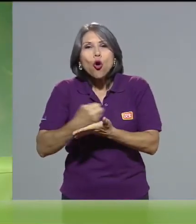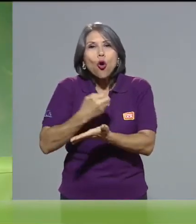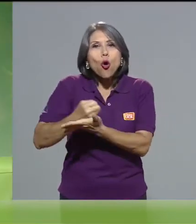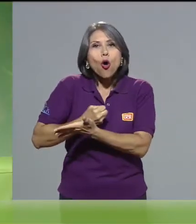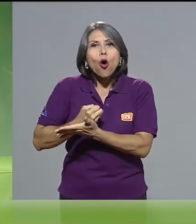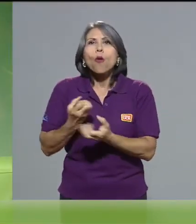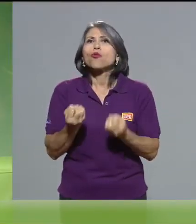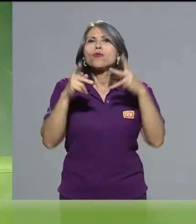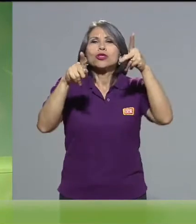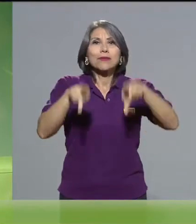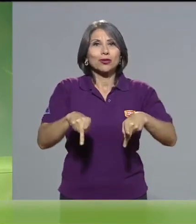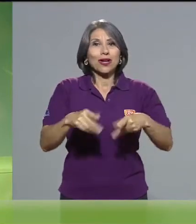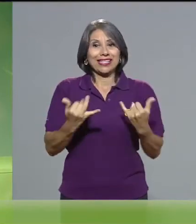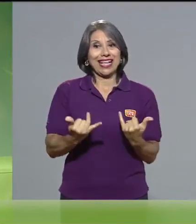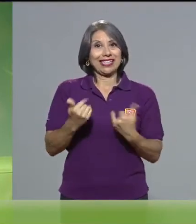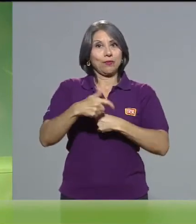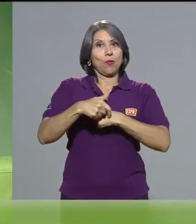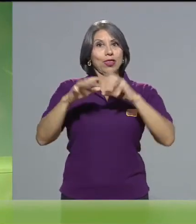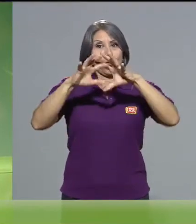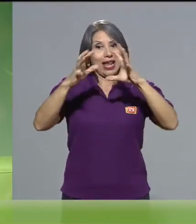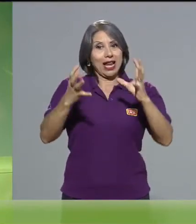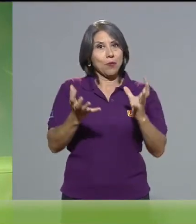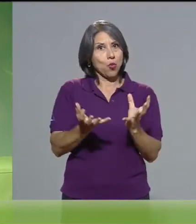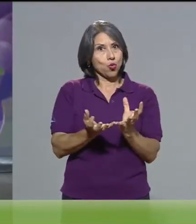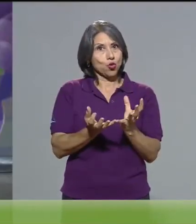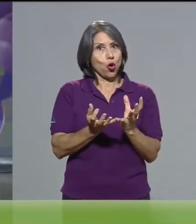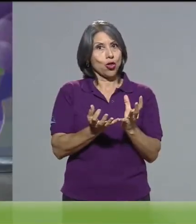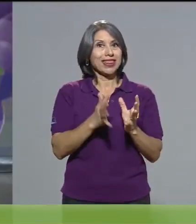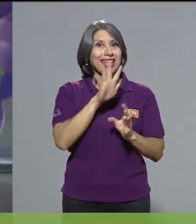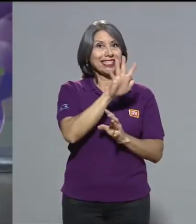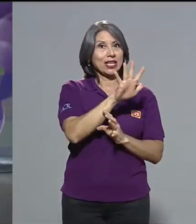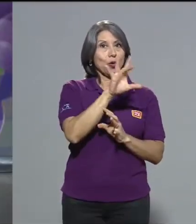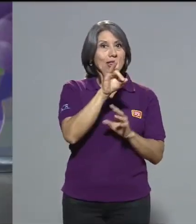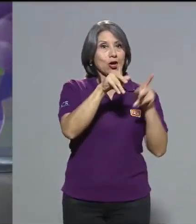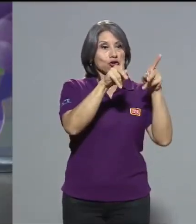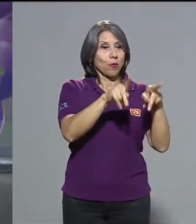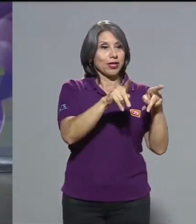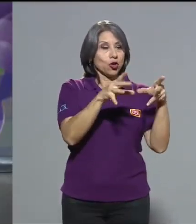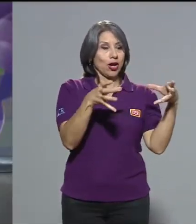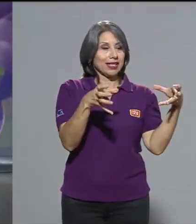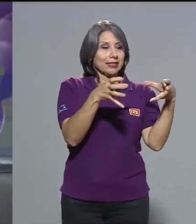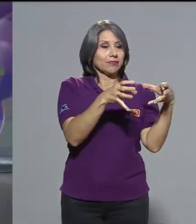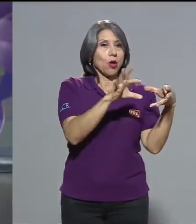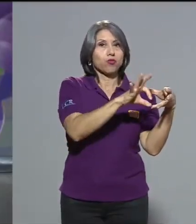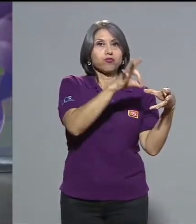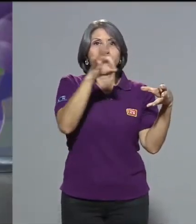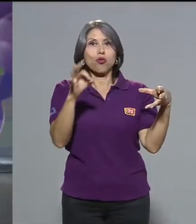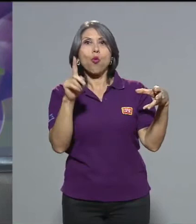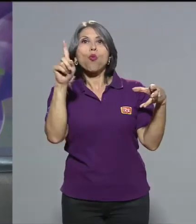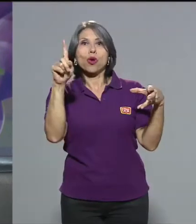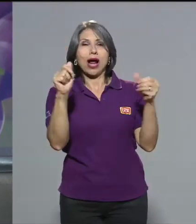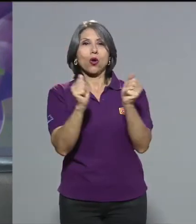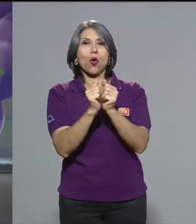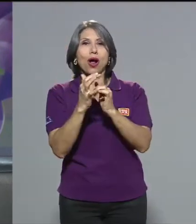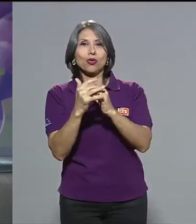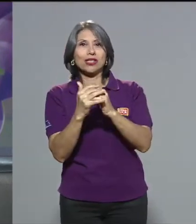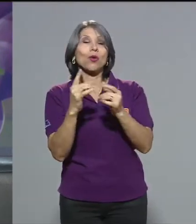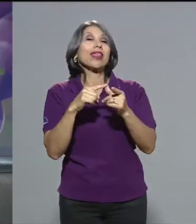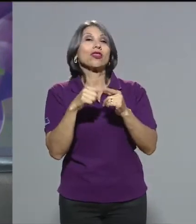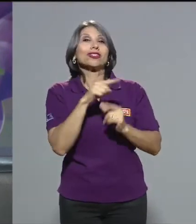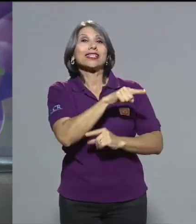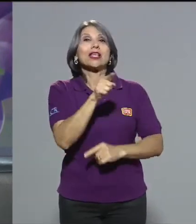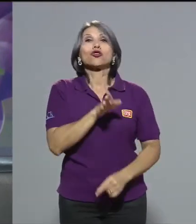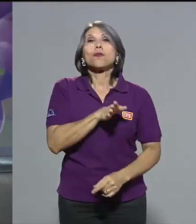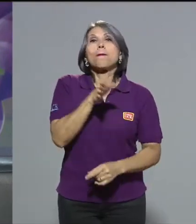mundo 1 de cada 58 personas tiene autismo. Entonces, van donde un profesional que tal vez ha recibido